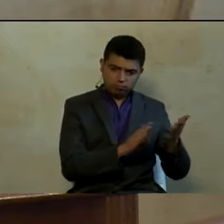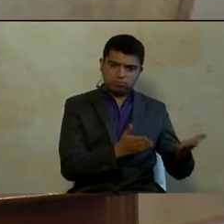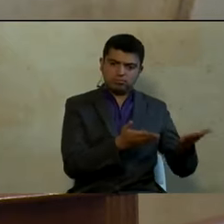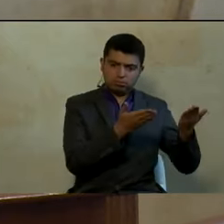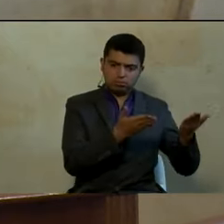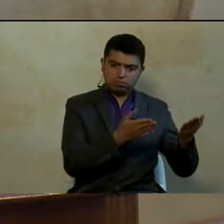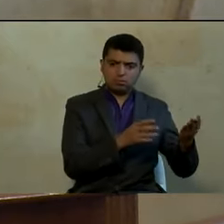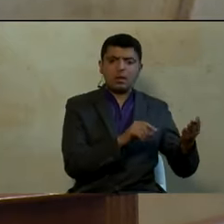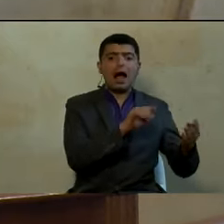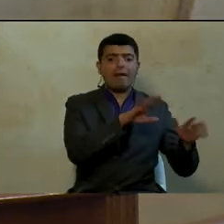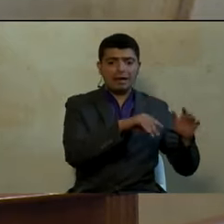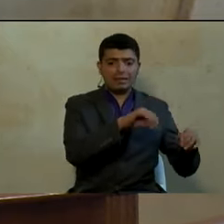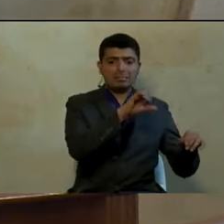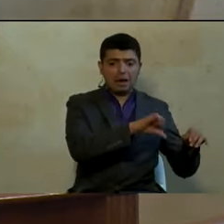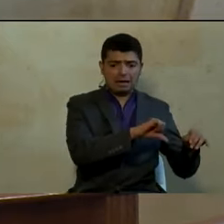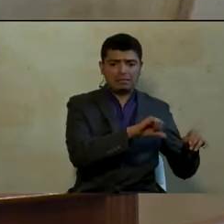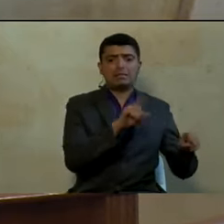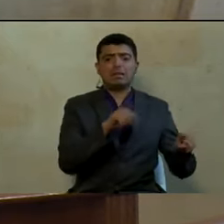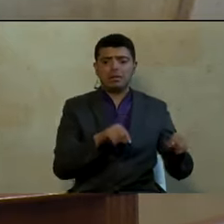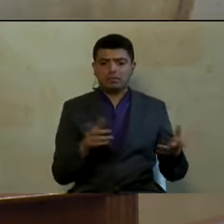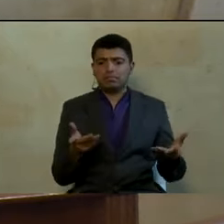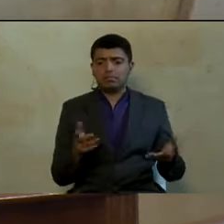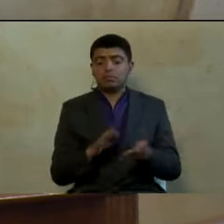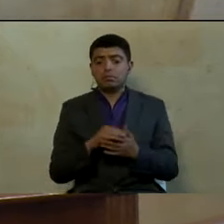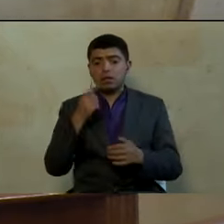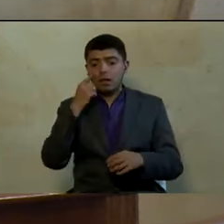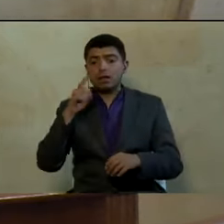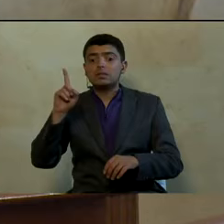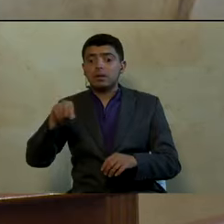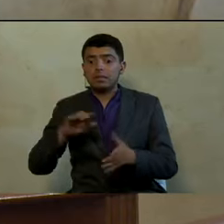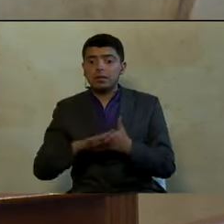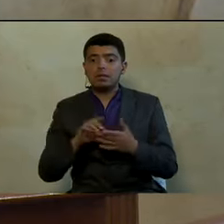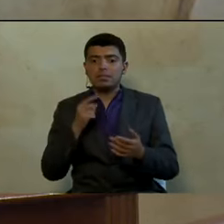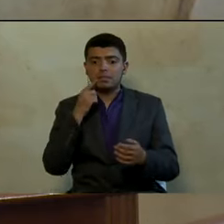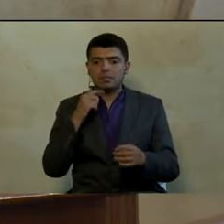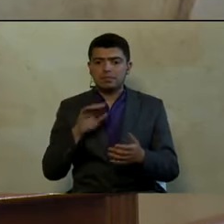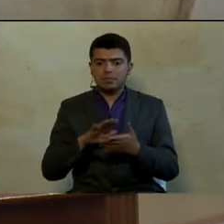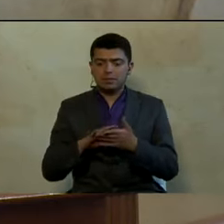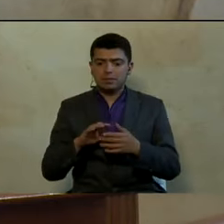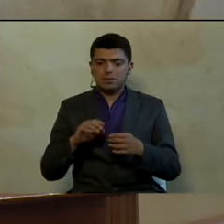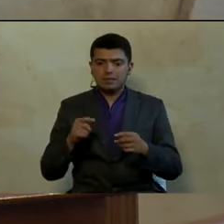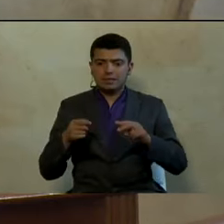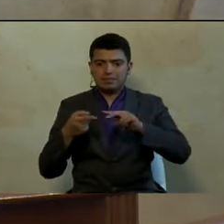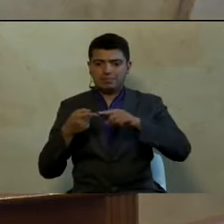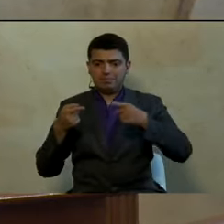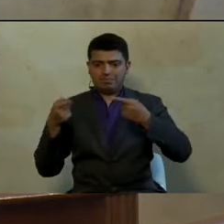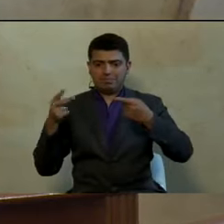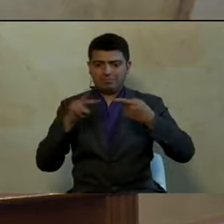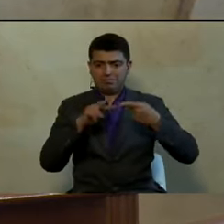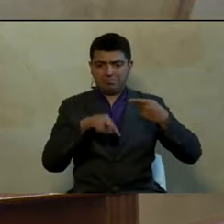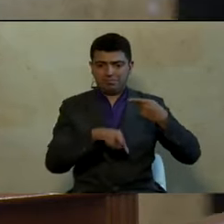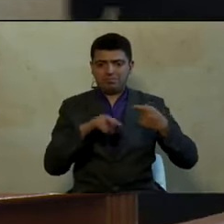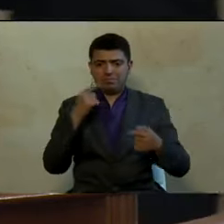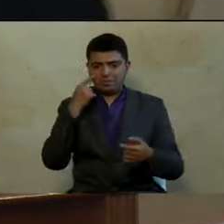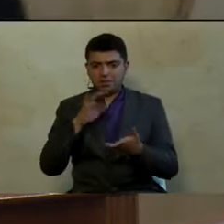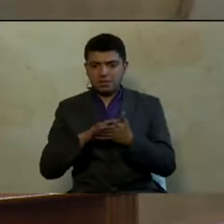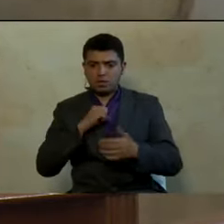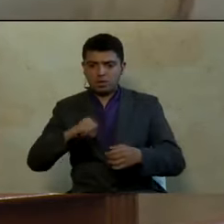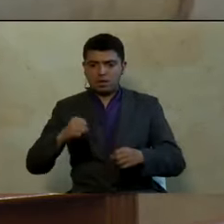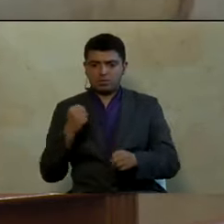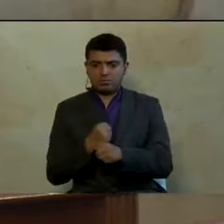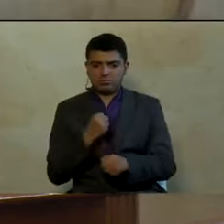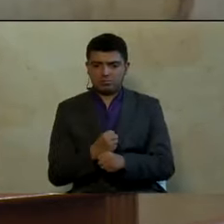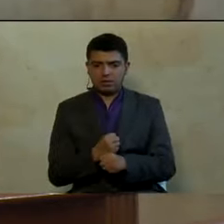advertir eso Pero además de que se está violando el derecho al trabajo se está creando un monopolio